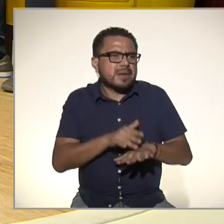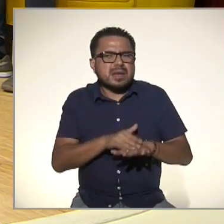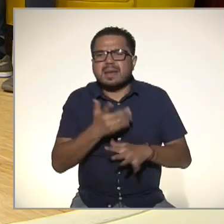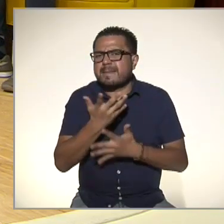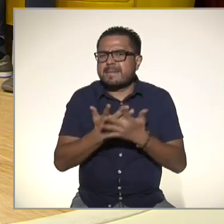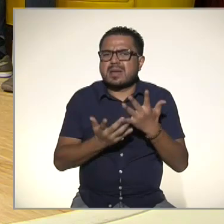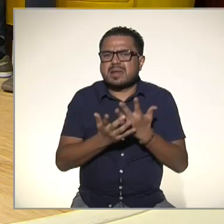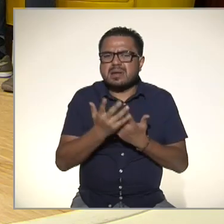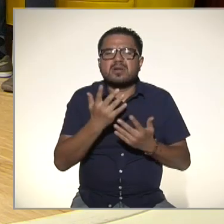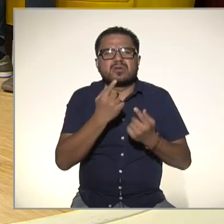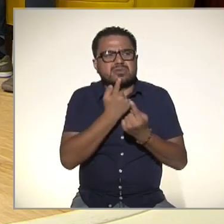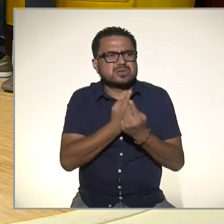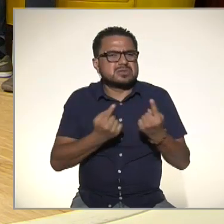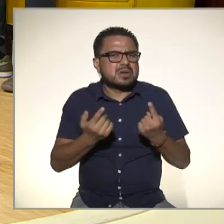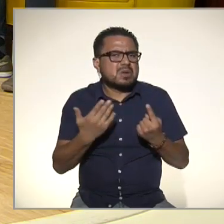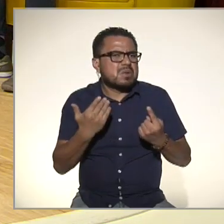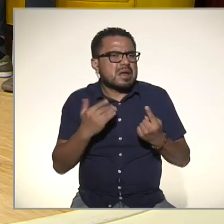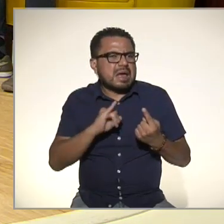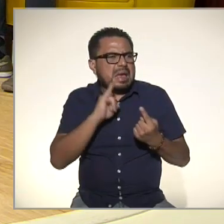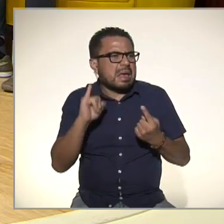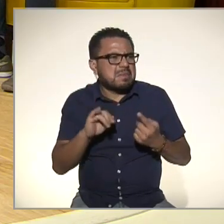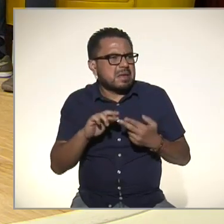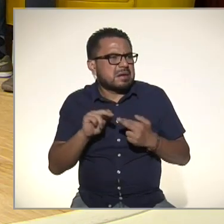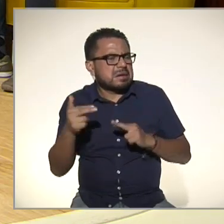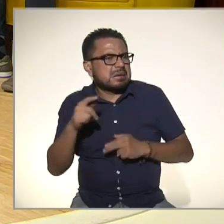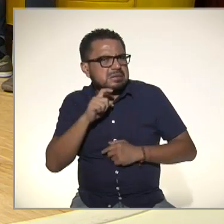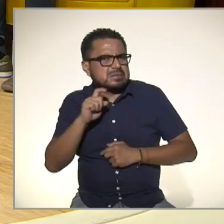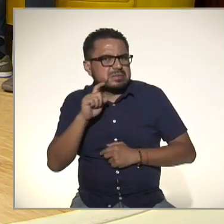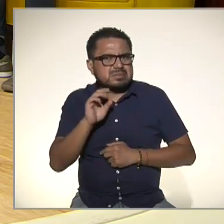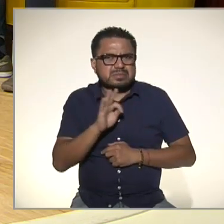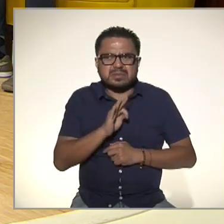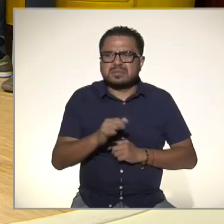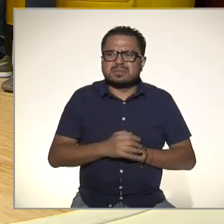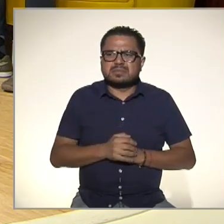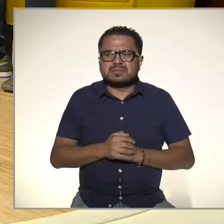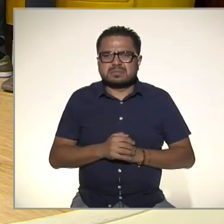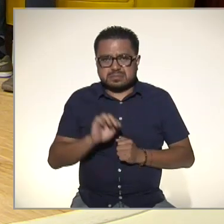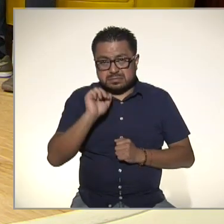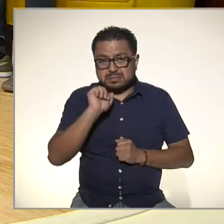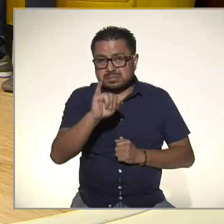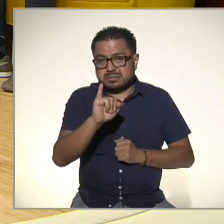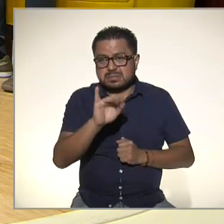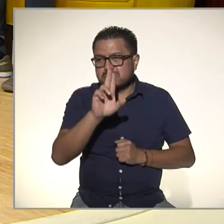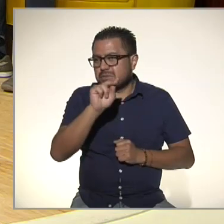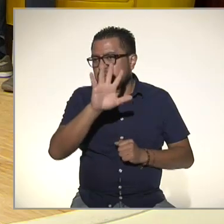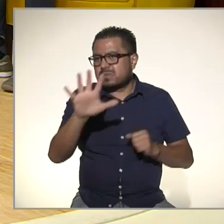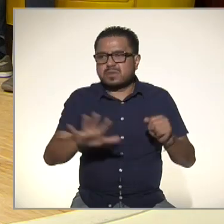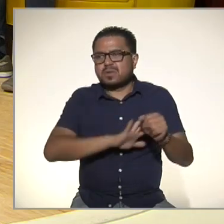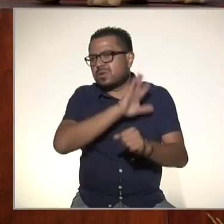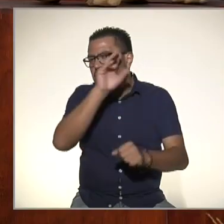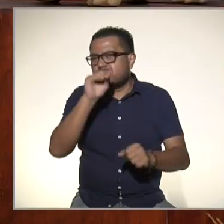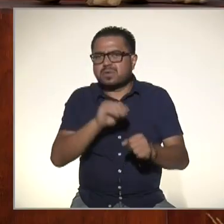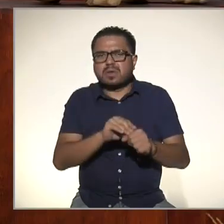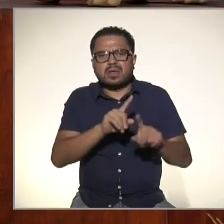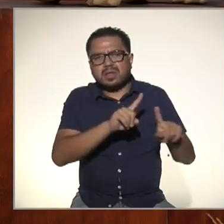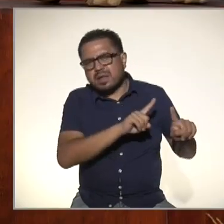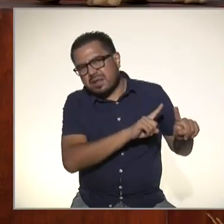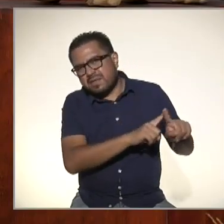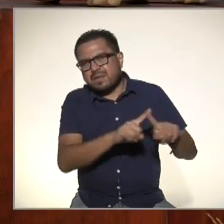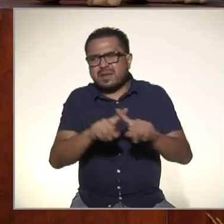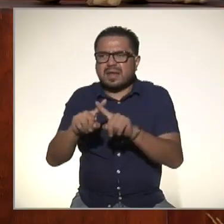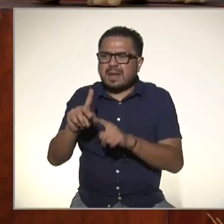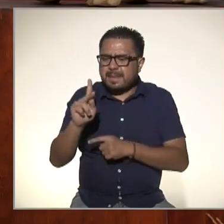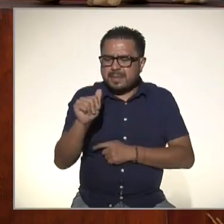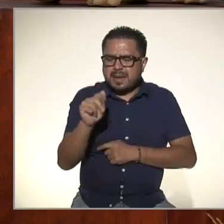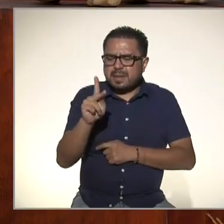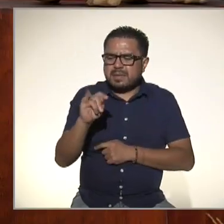en los niños, sin haber tenido nunca relaciones sexuales? Sí, totalmente. No todas las variables, digamos, de